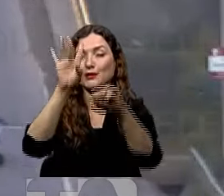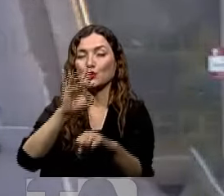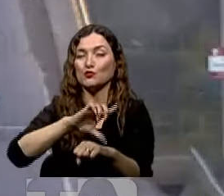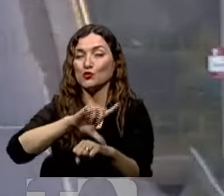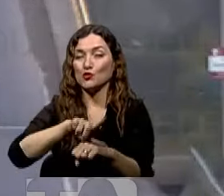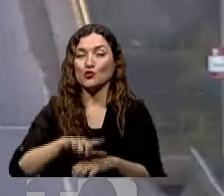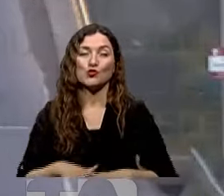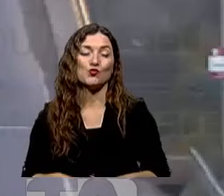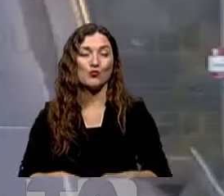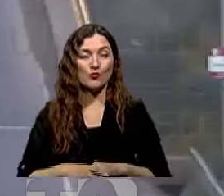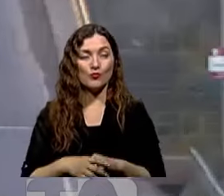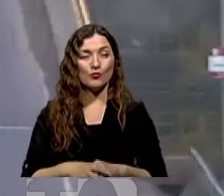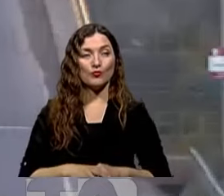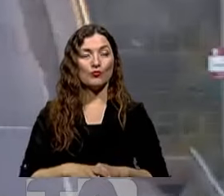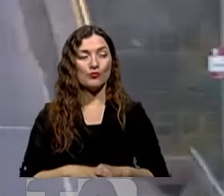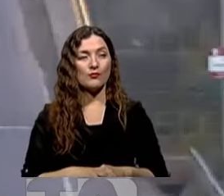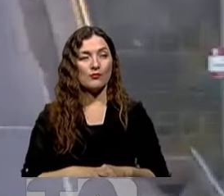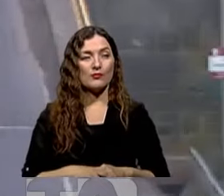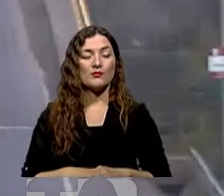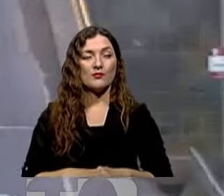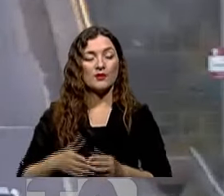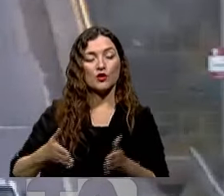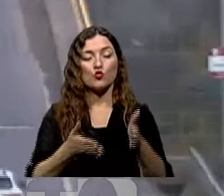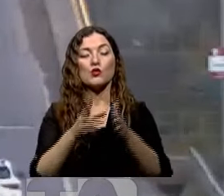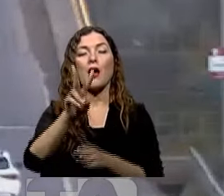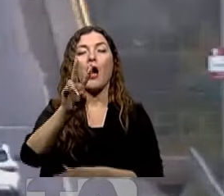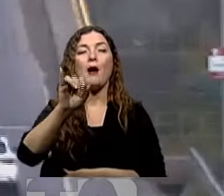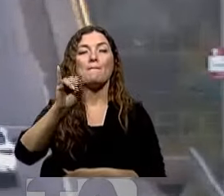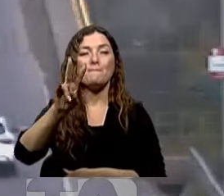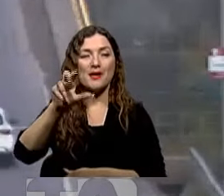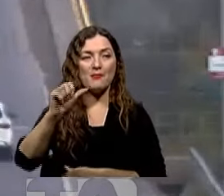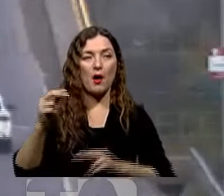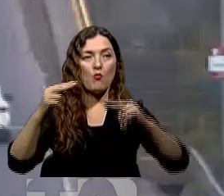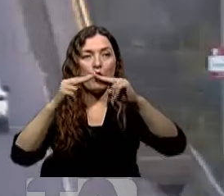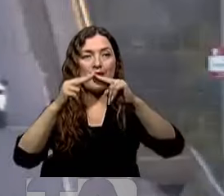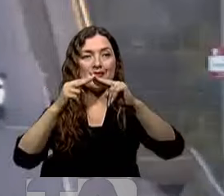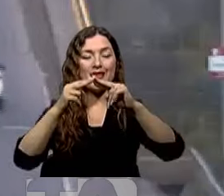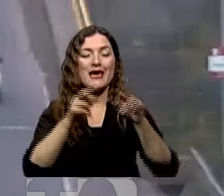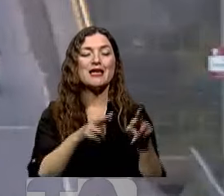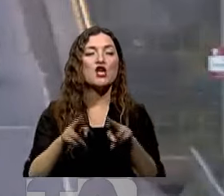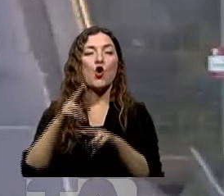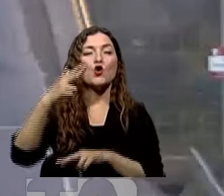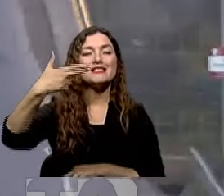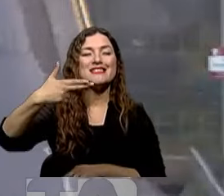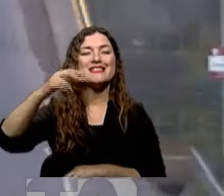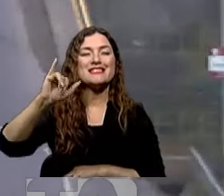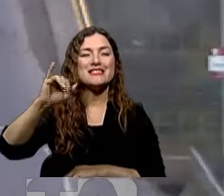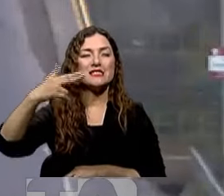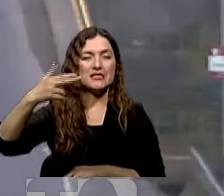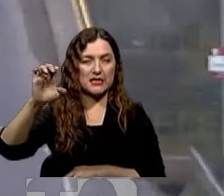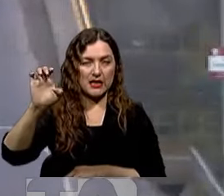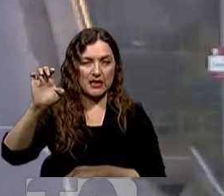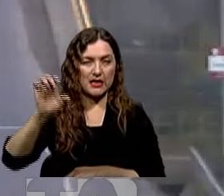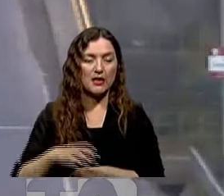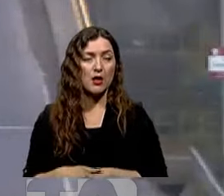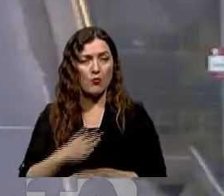9:28, ya lo decía Ale, estamos en la ruta Viva sobre el puente del río Chicha. Es lo que está sucediendo a esta